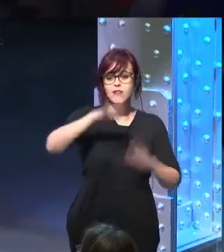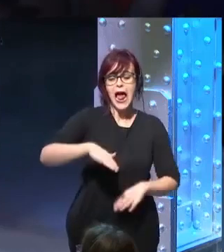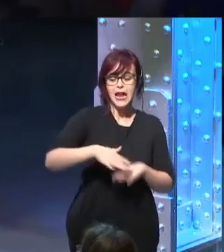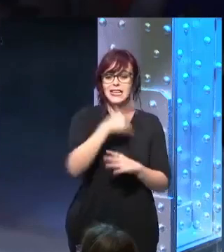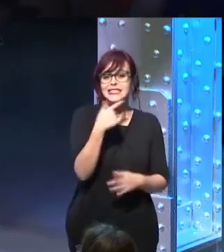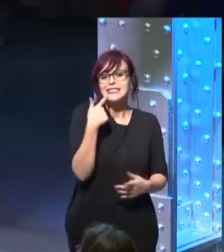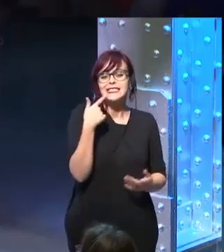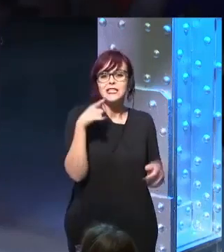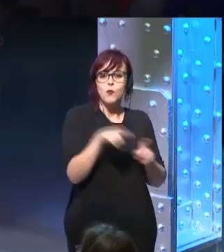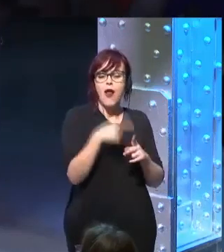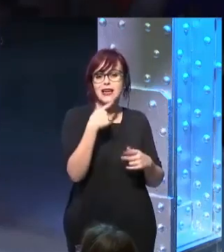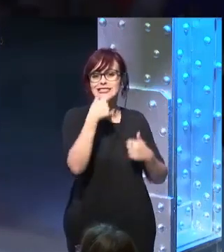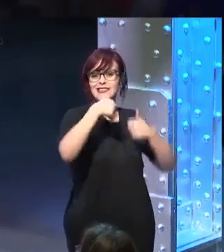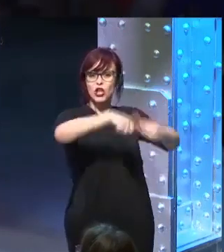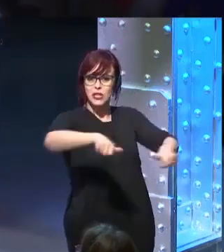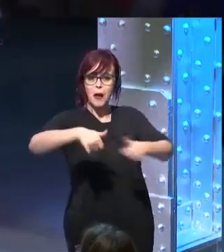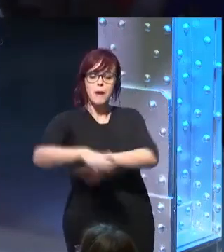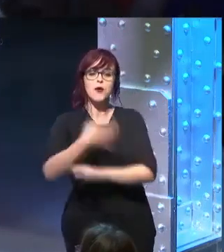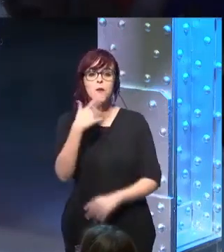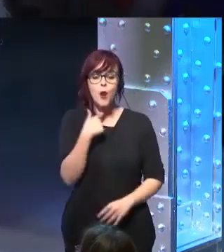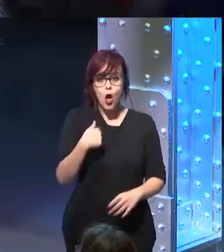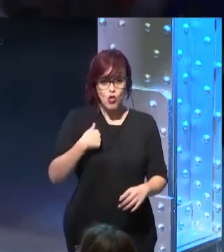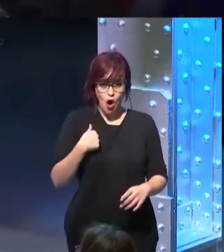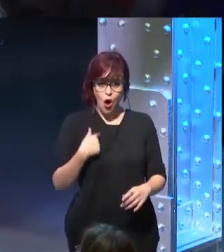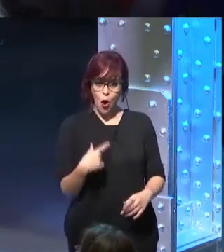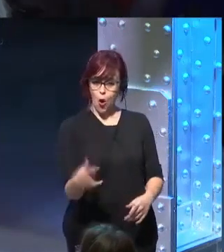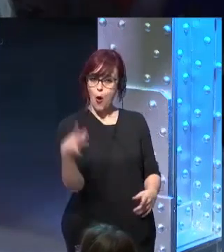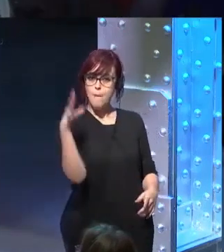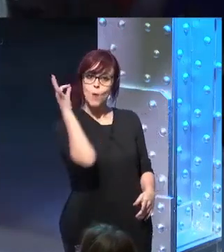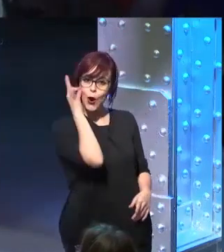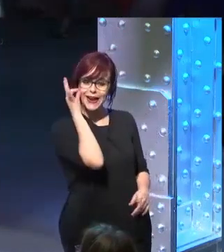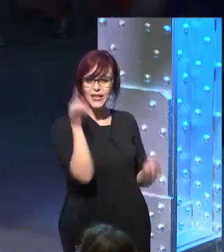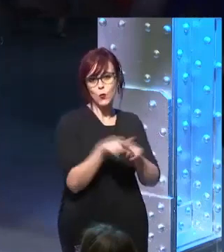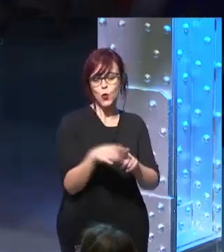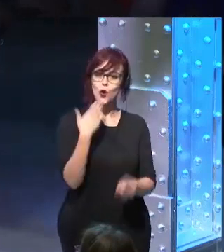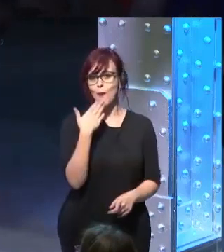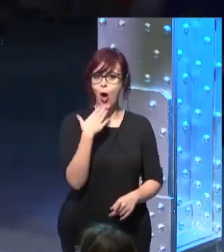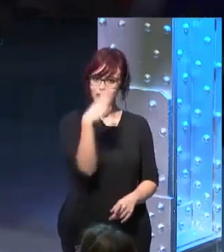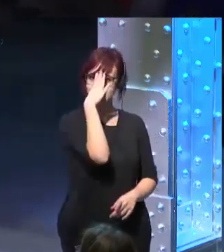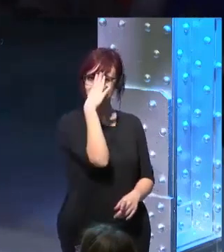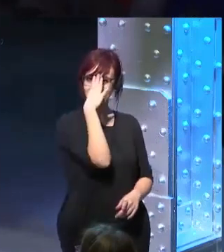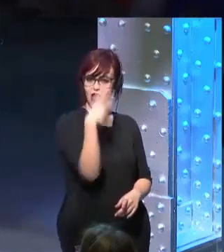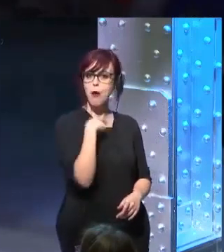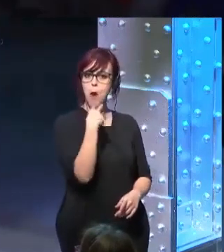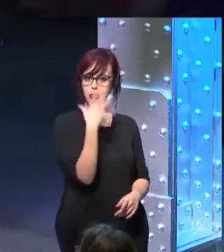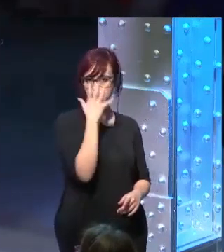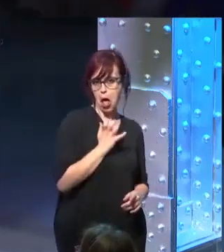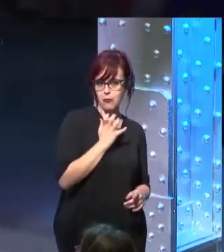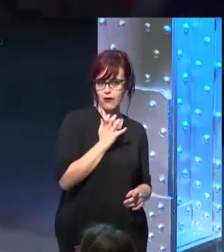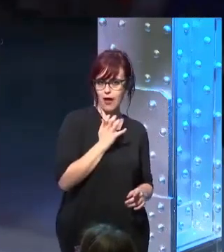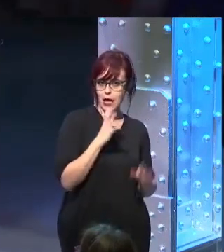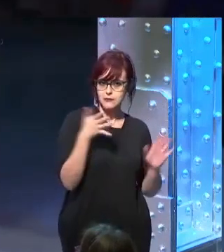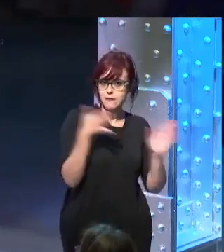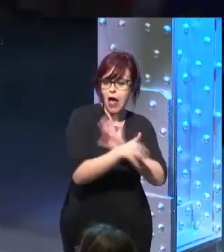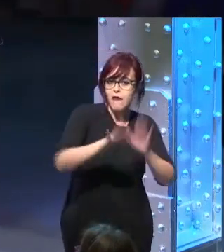mismos estereotipos. Si tenemos que hacer que nuestra voz sea más grave para que se nos escuche como mujeres, esto es reforzar la idea de que solamente las